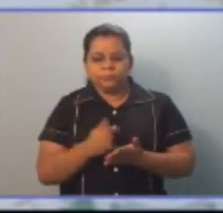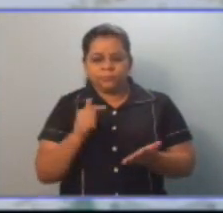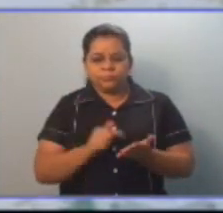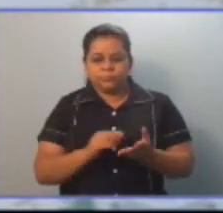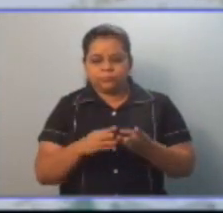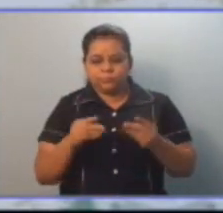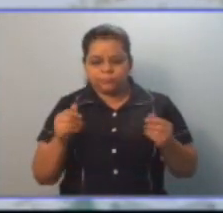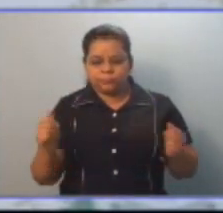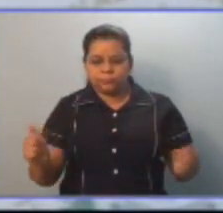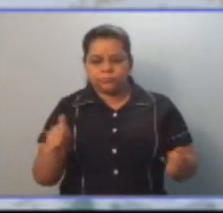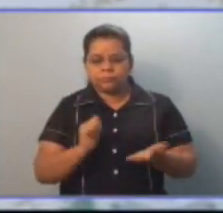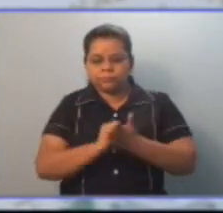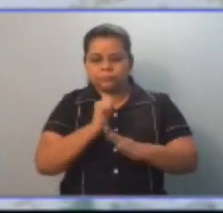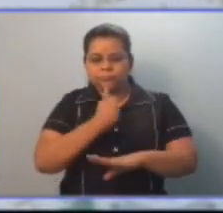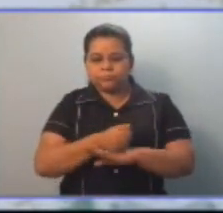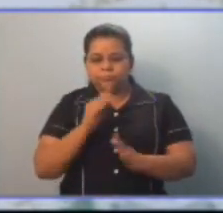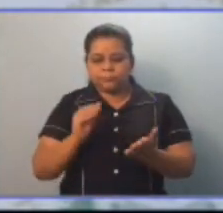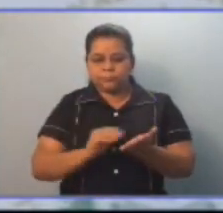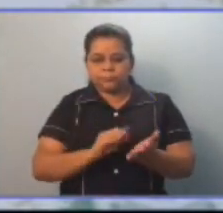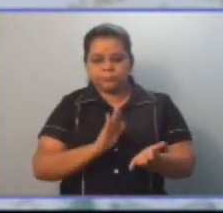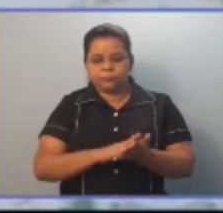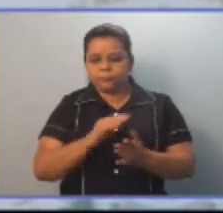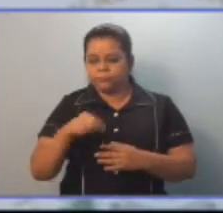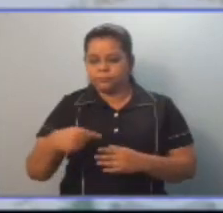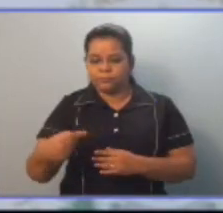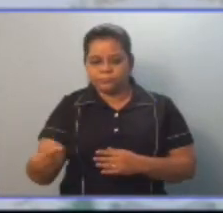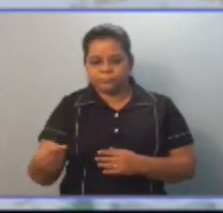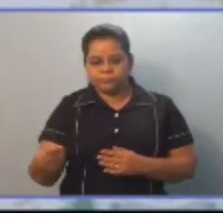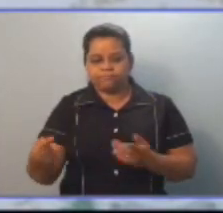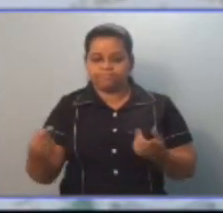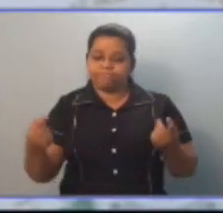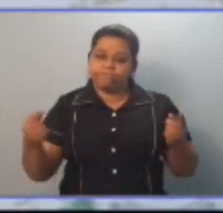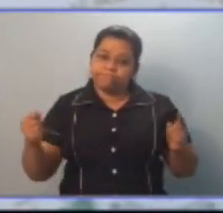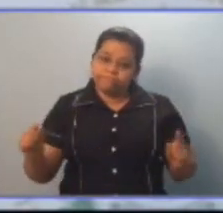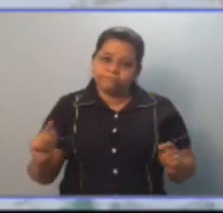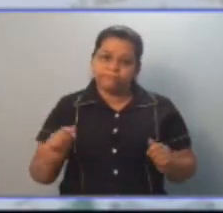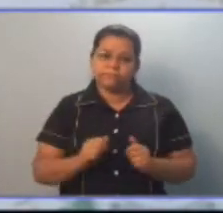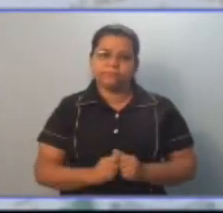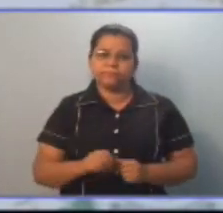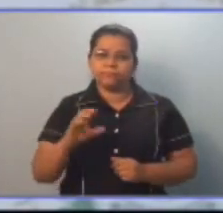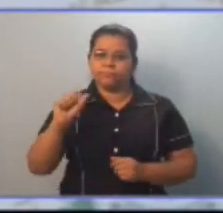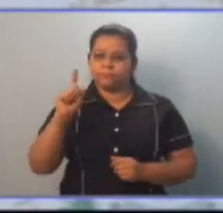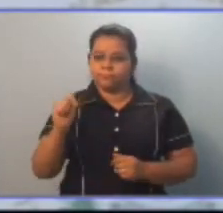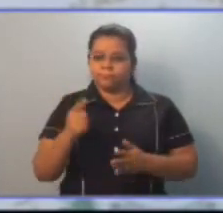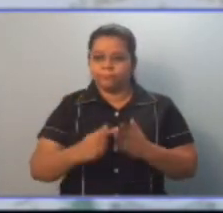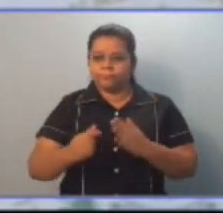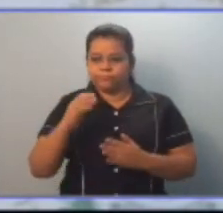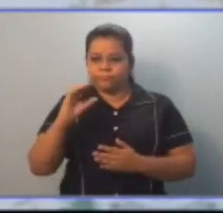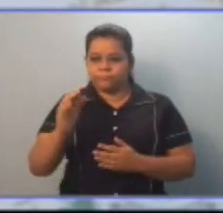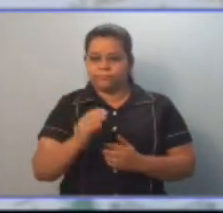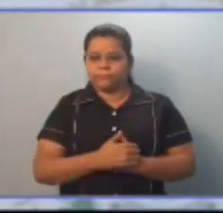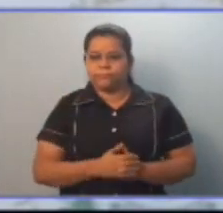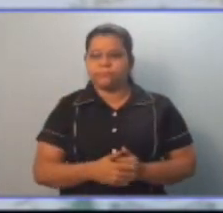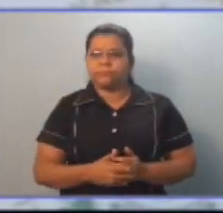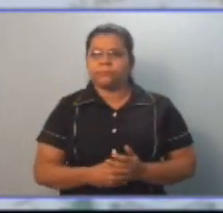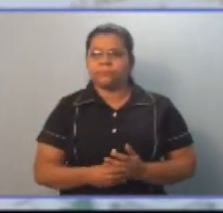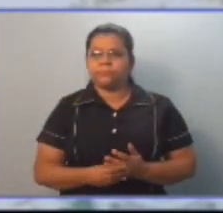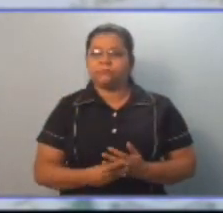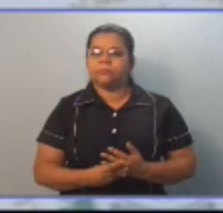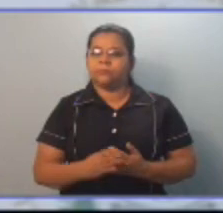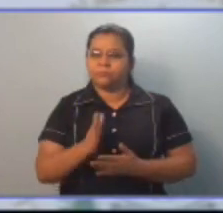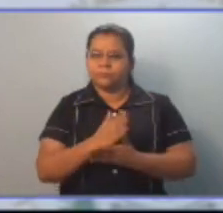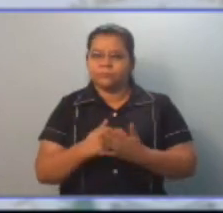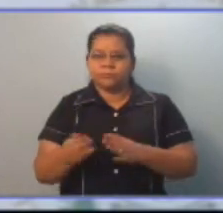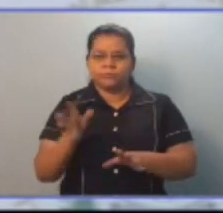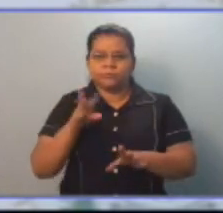resoluciones y las concretiza en cada caso. Sin embargo, la Sala de lo Constitucional es parte